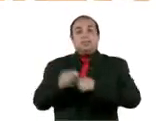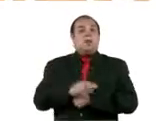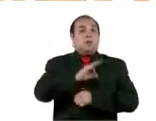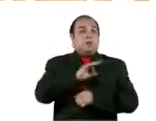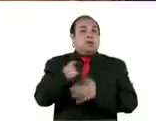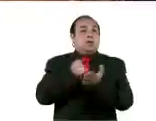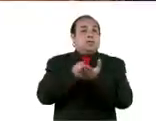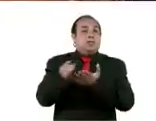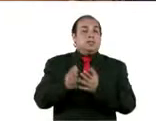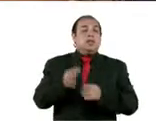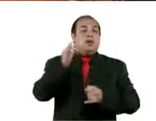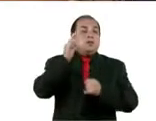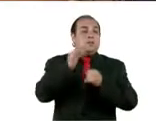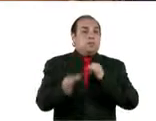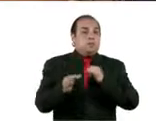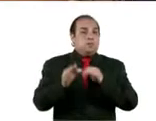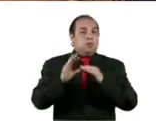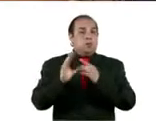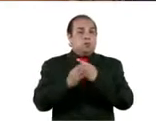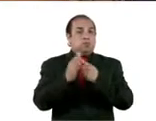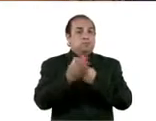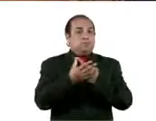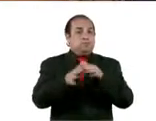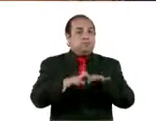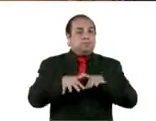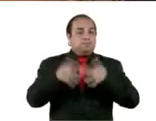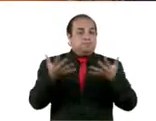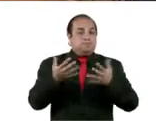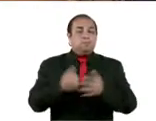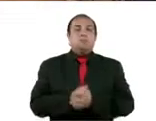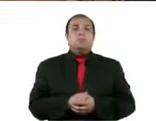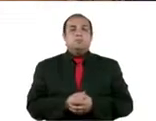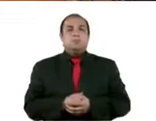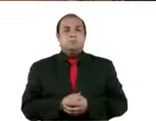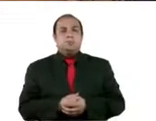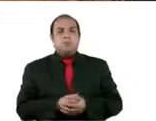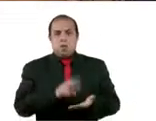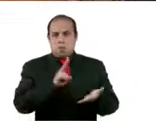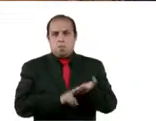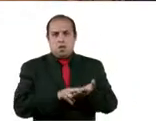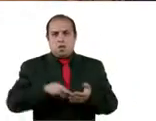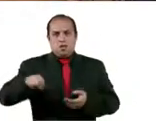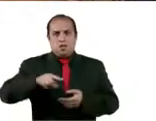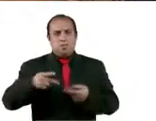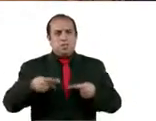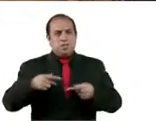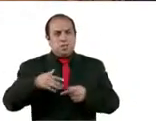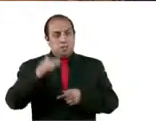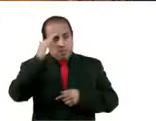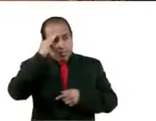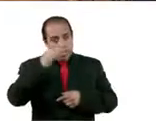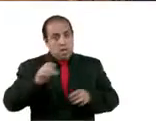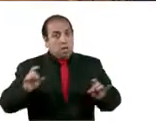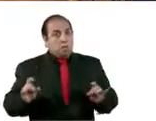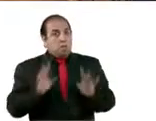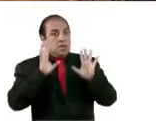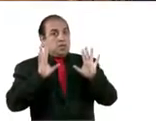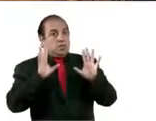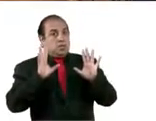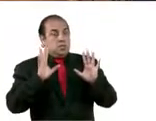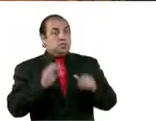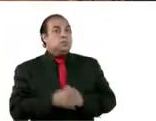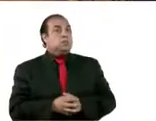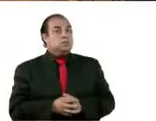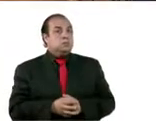decisión final que se tomó en el Congreso. ¿Es válido que los consejeros se victimicen diciendo que pues, les agarró por sorpresa, que básicamente fue un albazo por parte